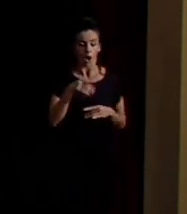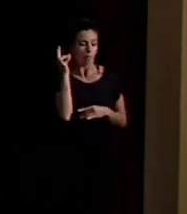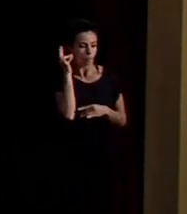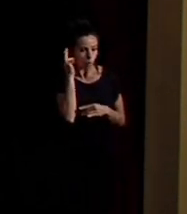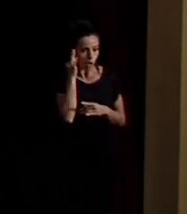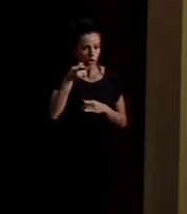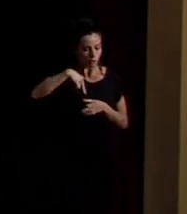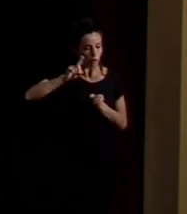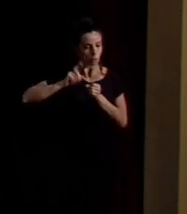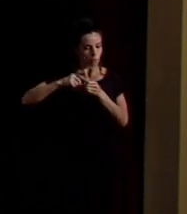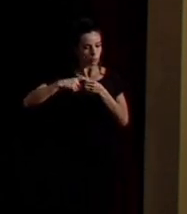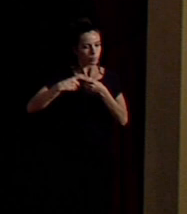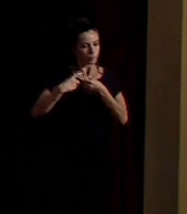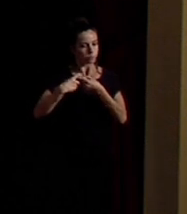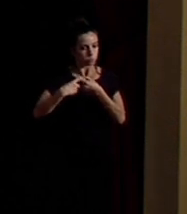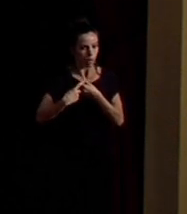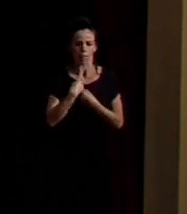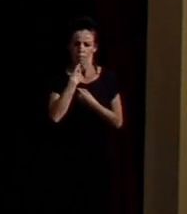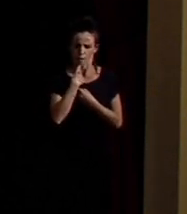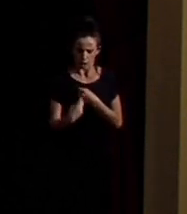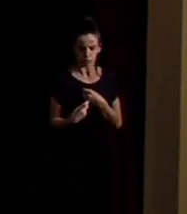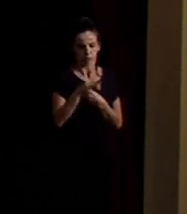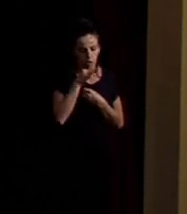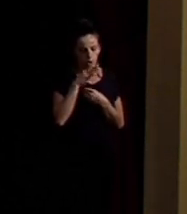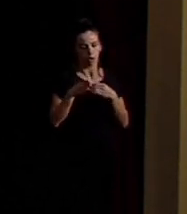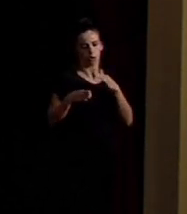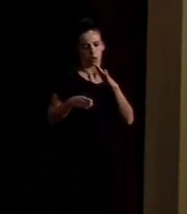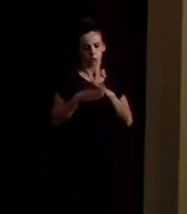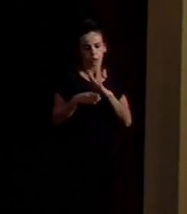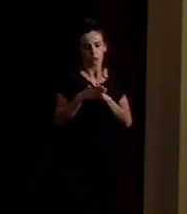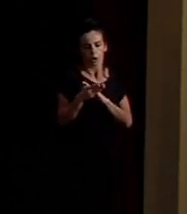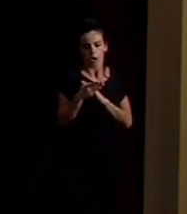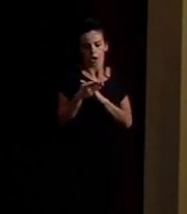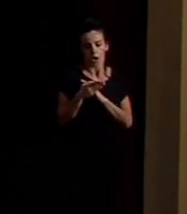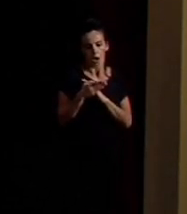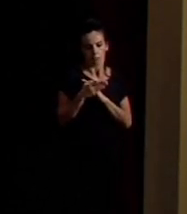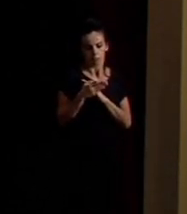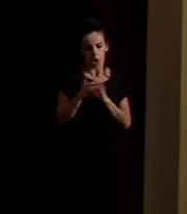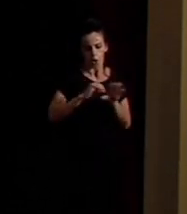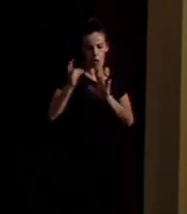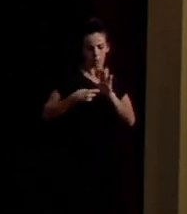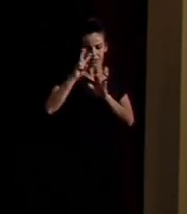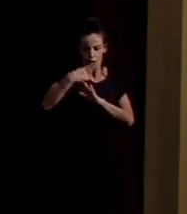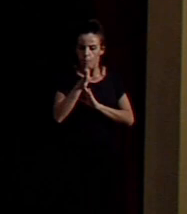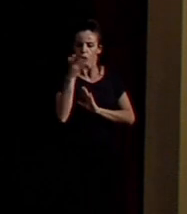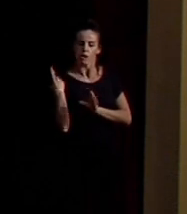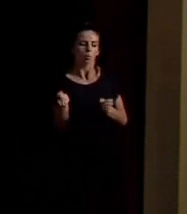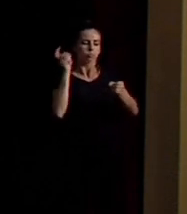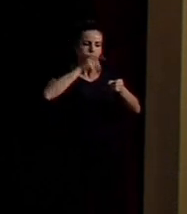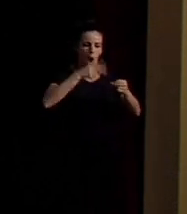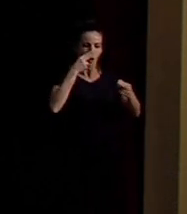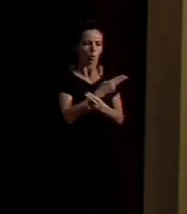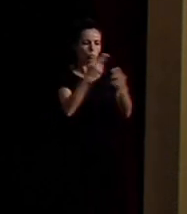habéis ido incorporando con muchísimas dificultades y todavía no siendo de manera plena al ámbito público, al ámbito